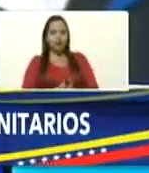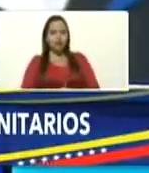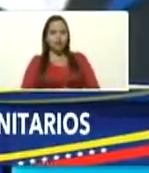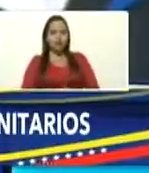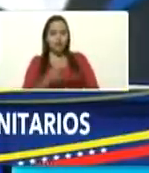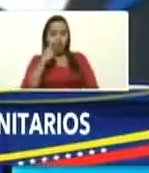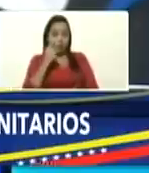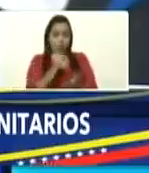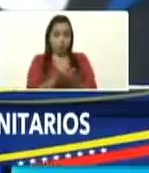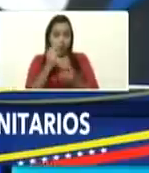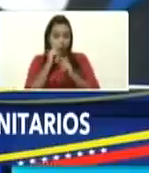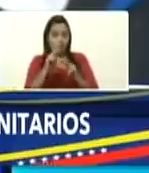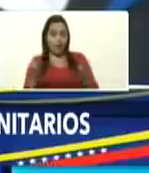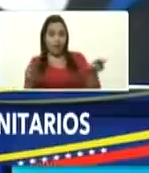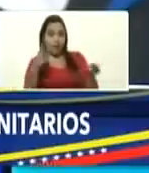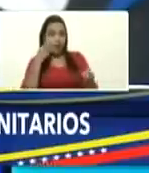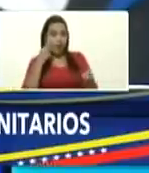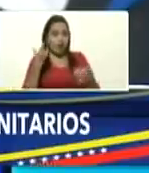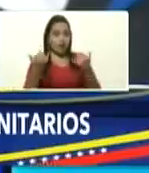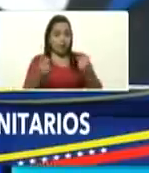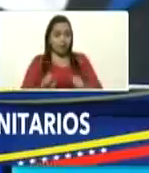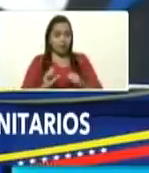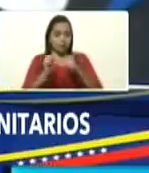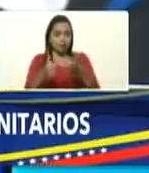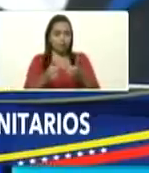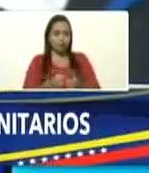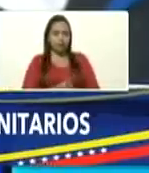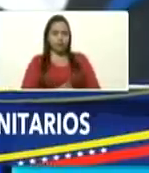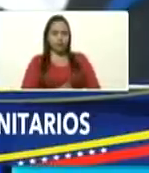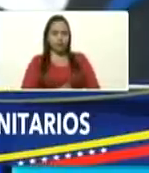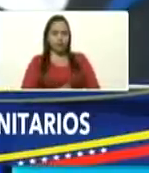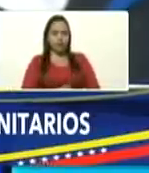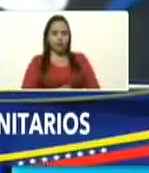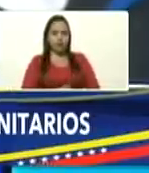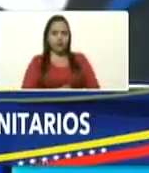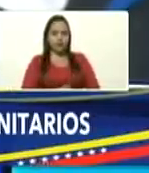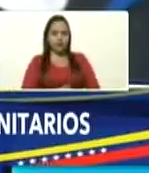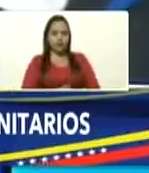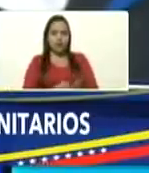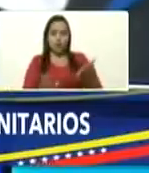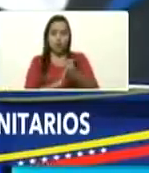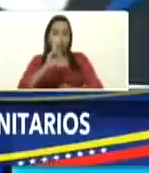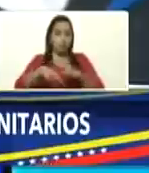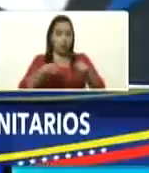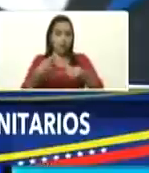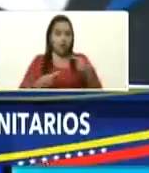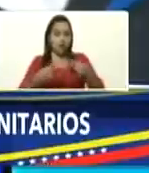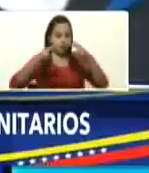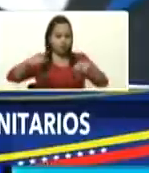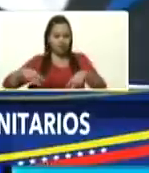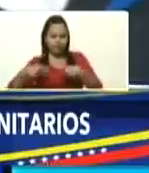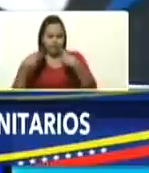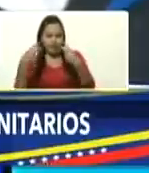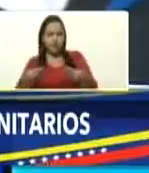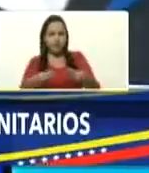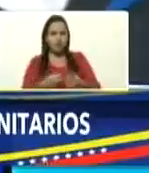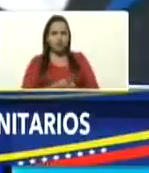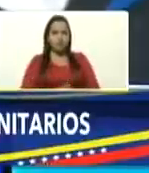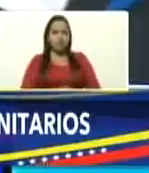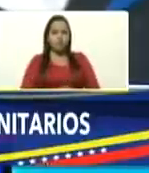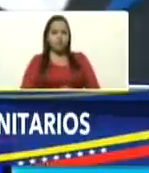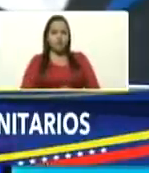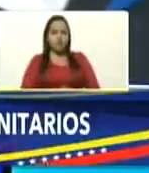ver las experiencias que están naciendo como parte del proceso de renovación,